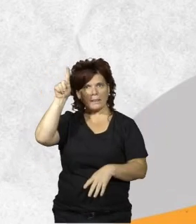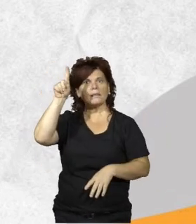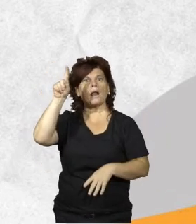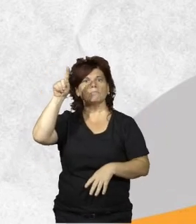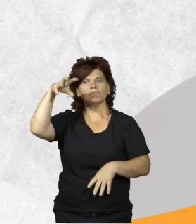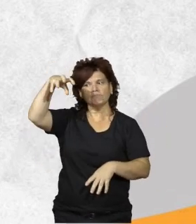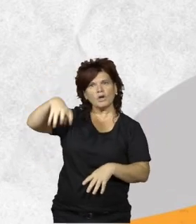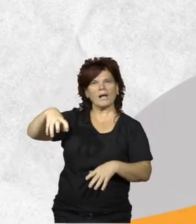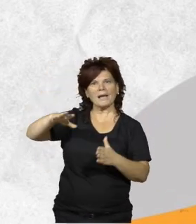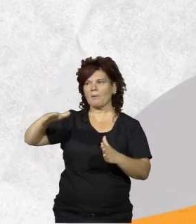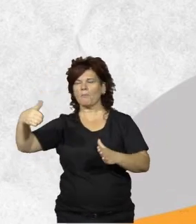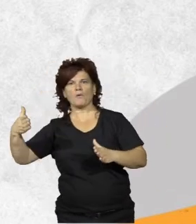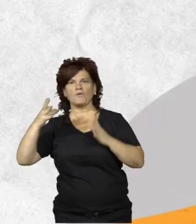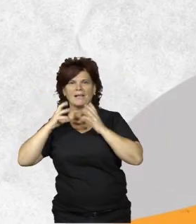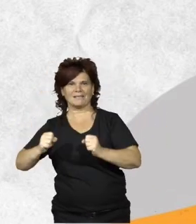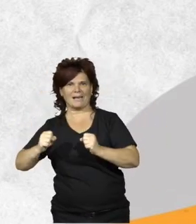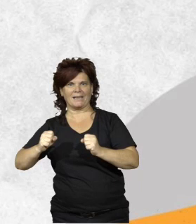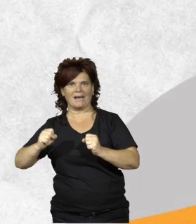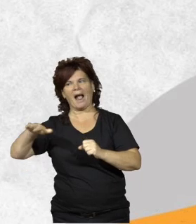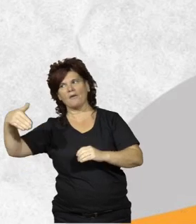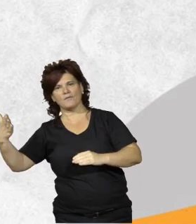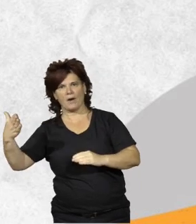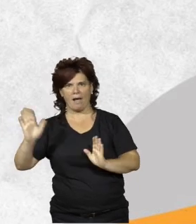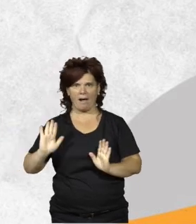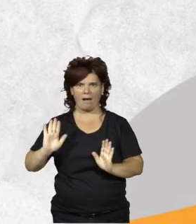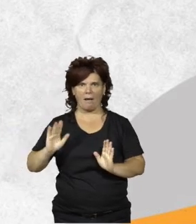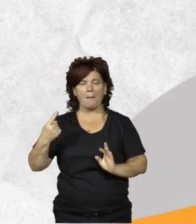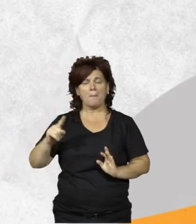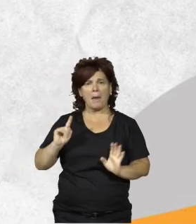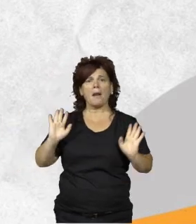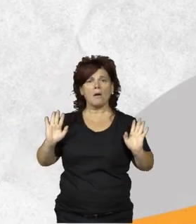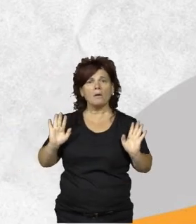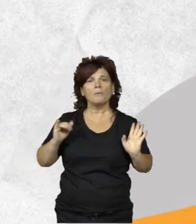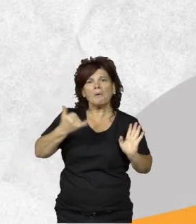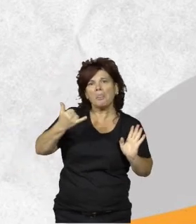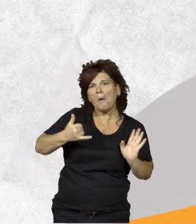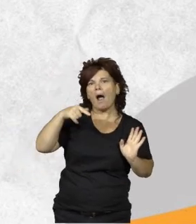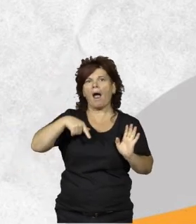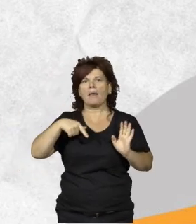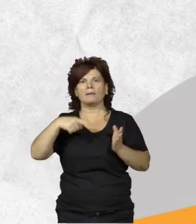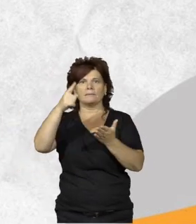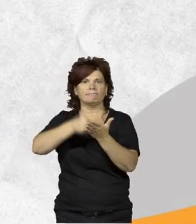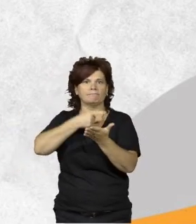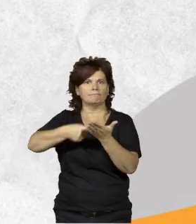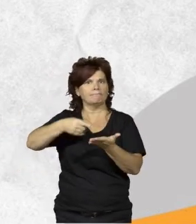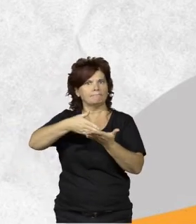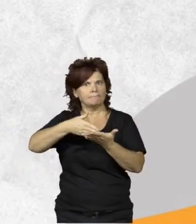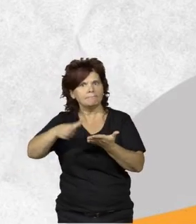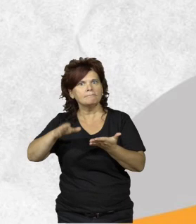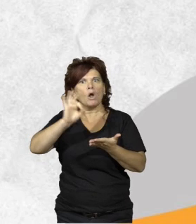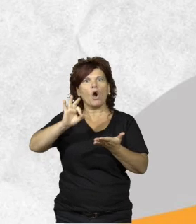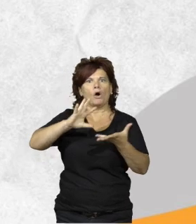organismo por fuera, digamos, de lo que es la Secretaría, pero justamente cuando, bueno, hay este tipo de clausuras o eventos o